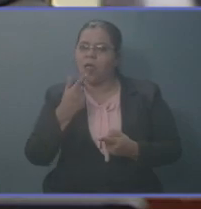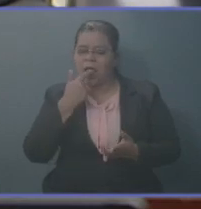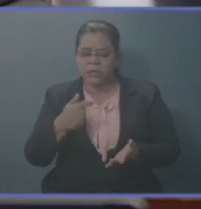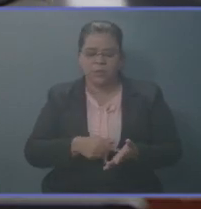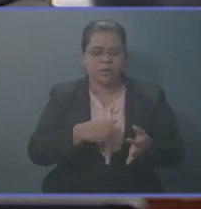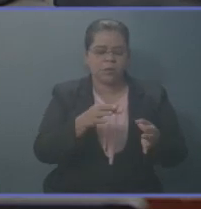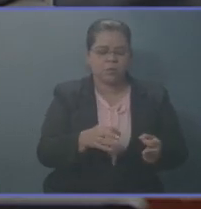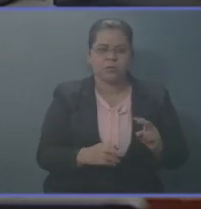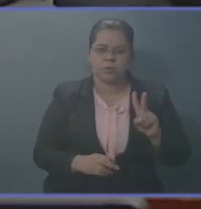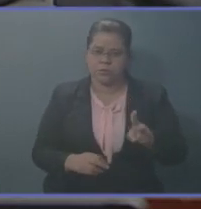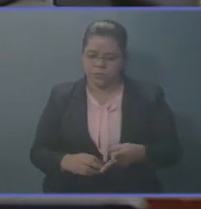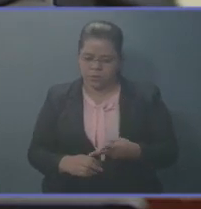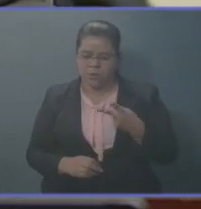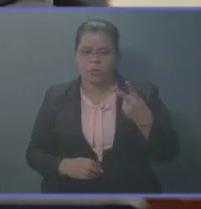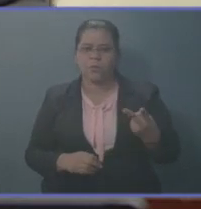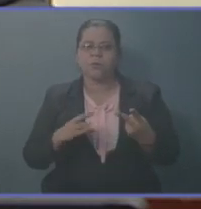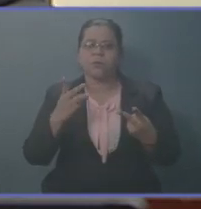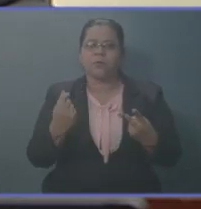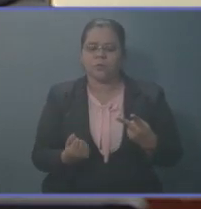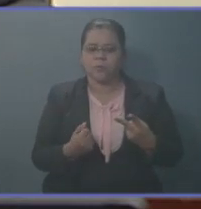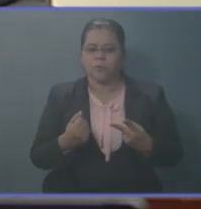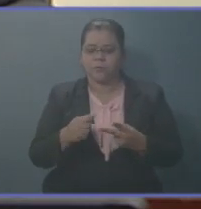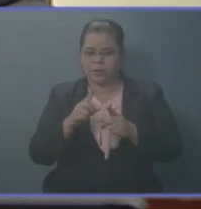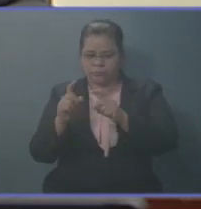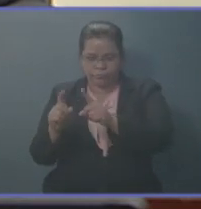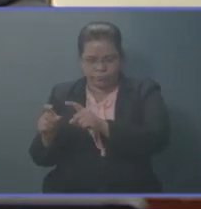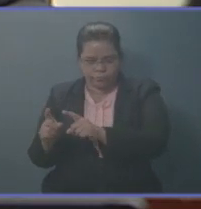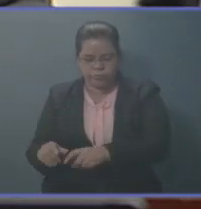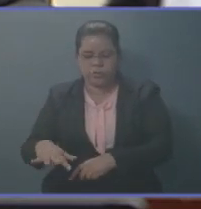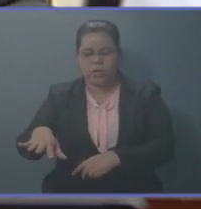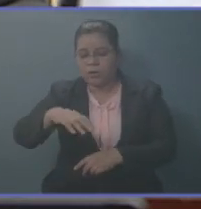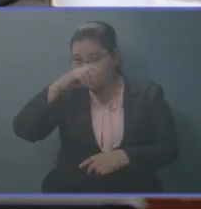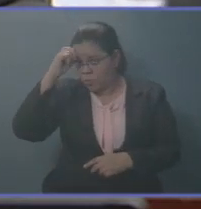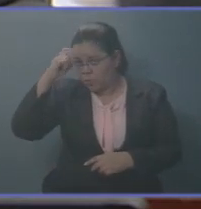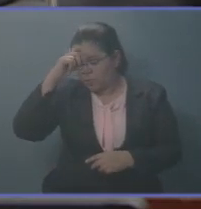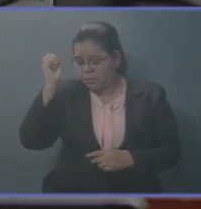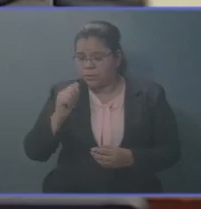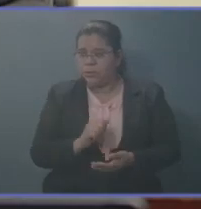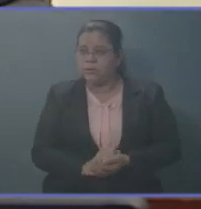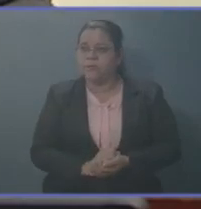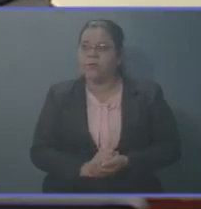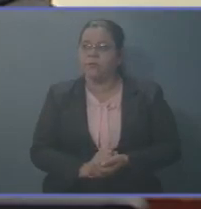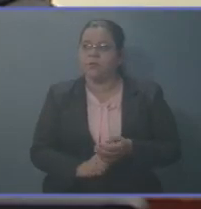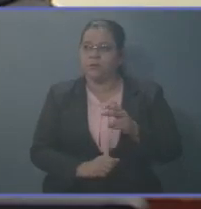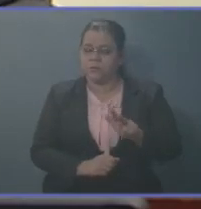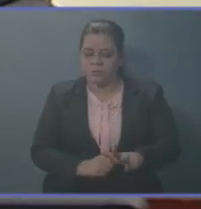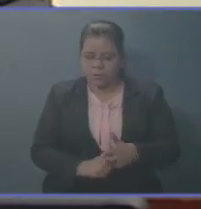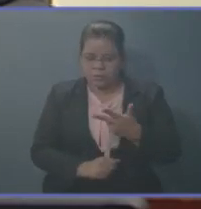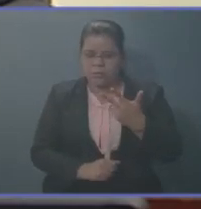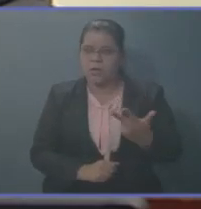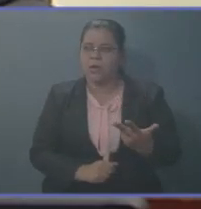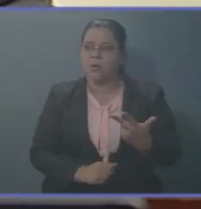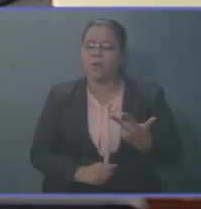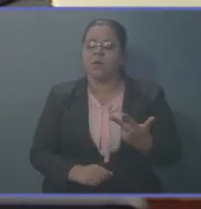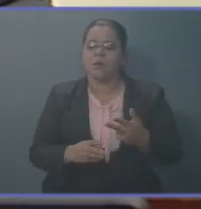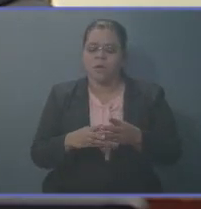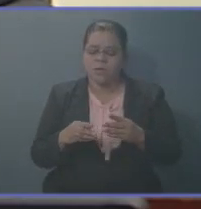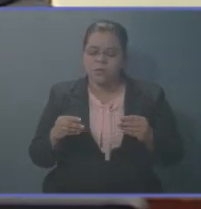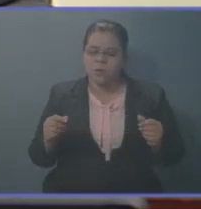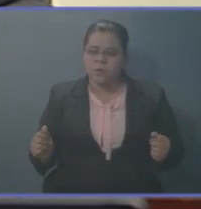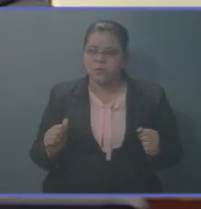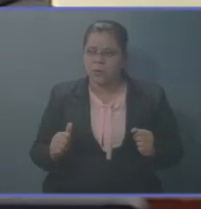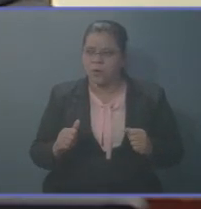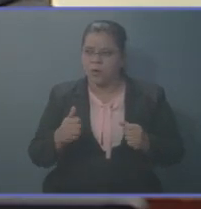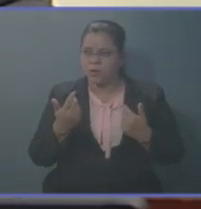recibidas, 2. Número de inspecciones realizadas en los lugares de trabajo a raíz de las denuncias y los informes respectivos, 3. Resoluciones o